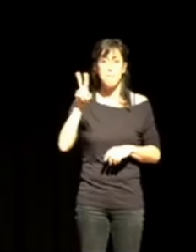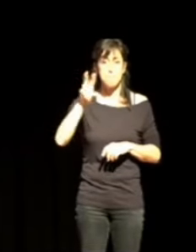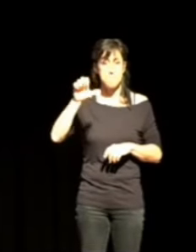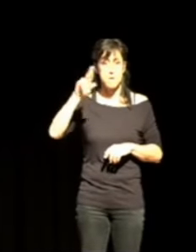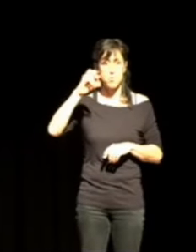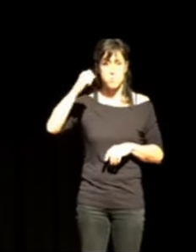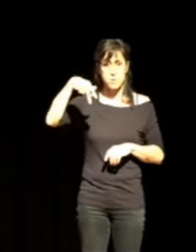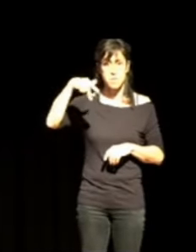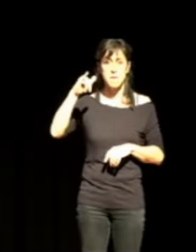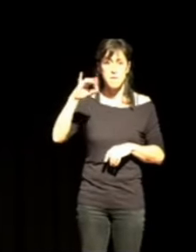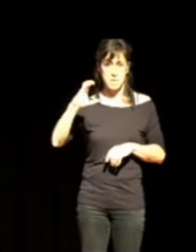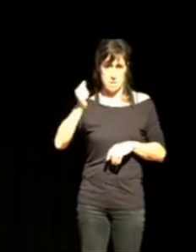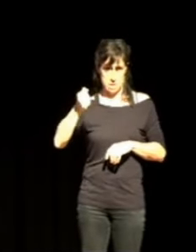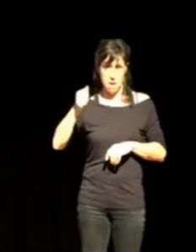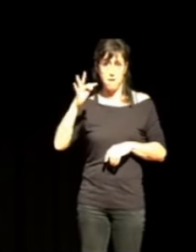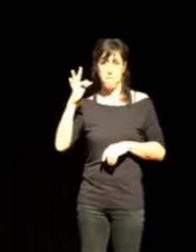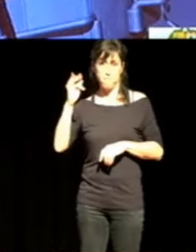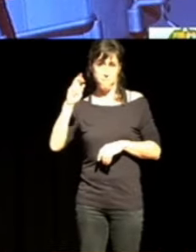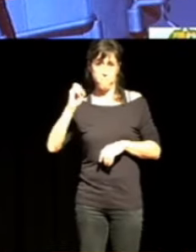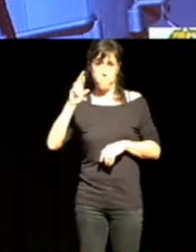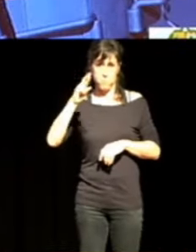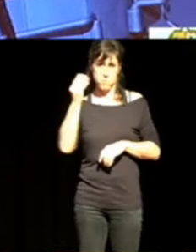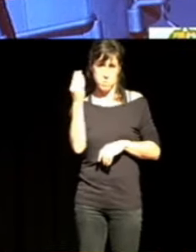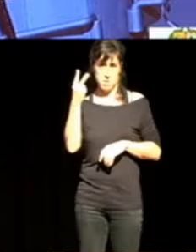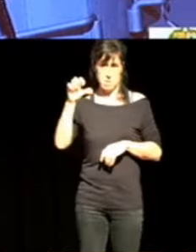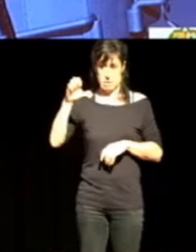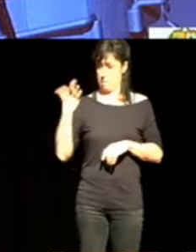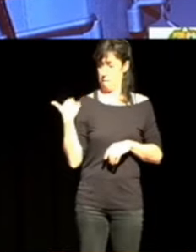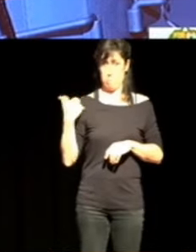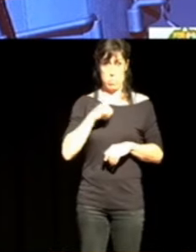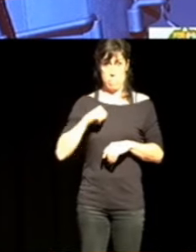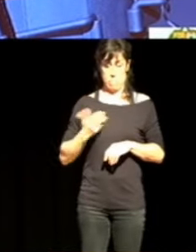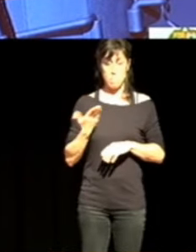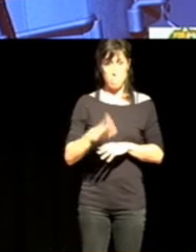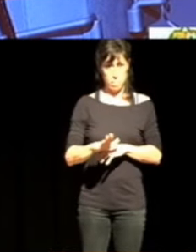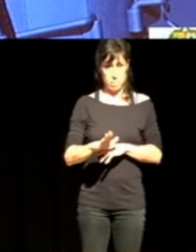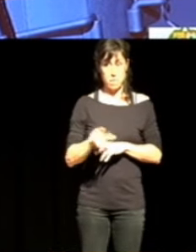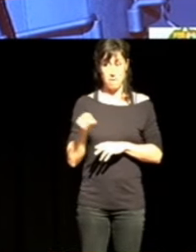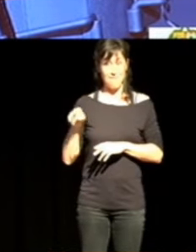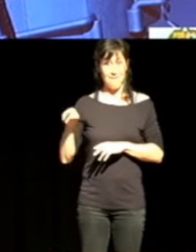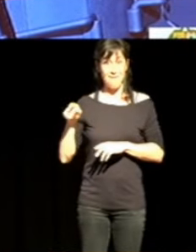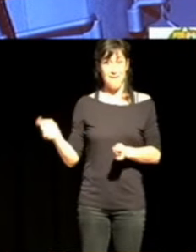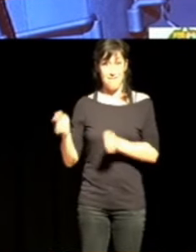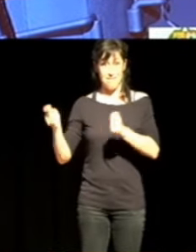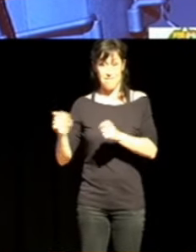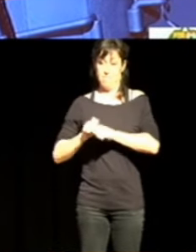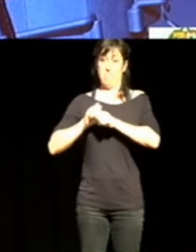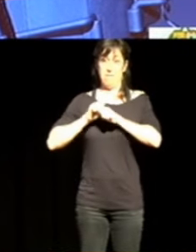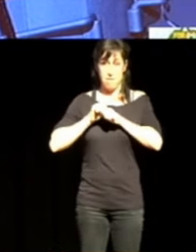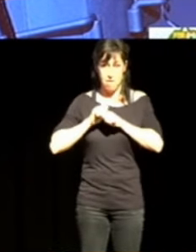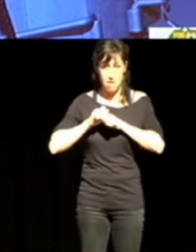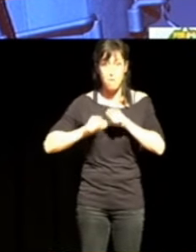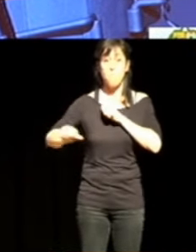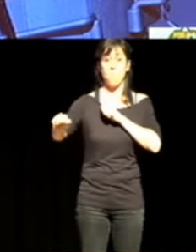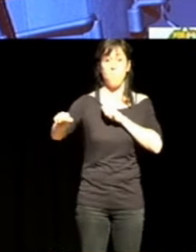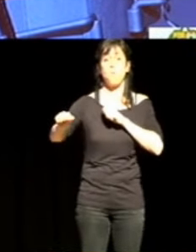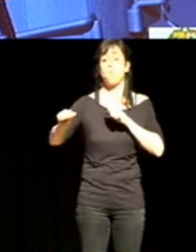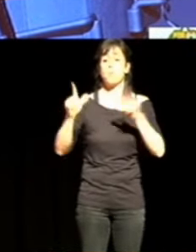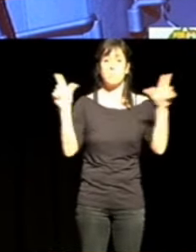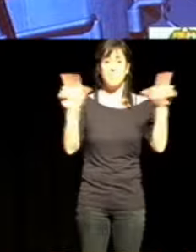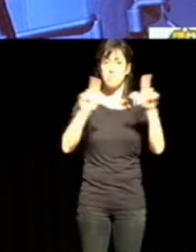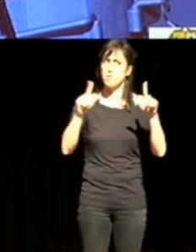hace poco. A partir de ella ha aparecido en la televisión muchos debates sobre qué está